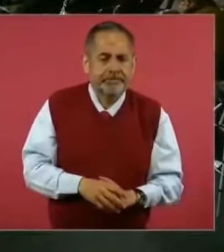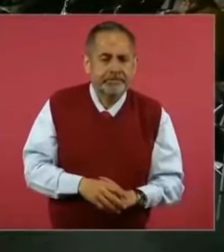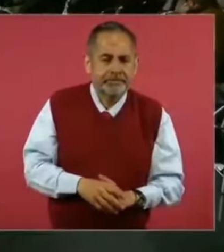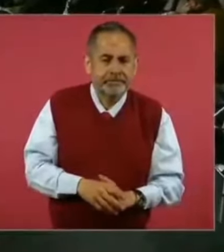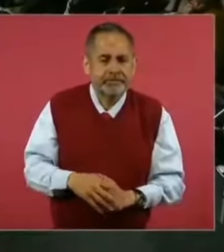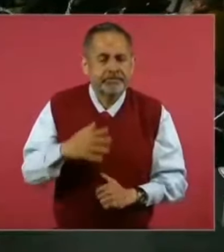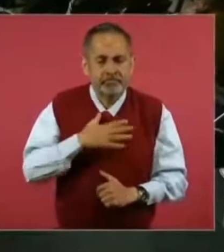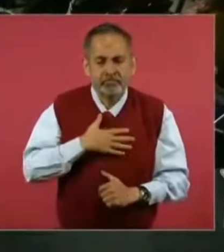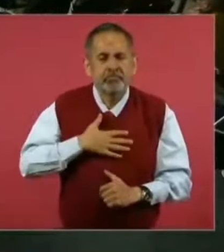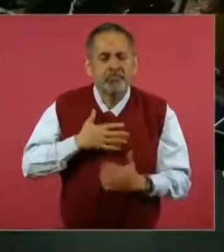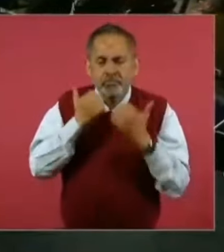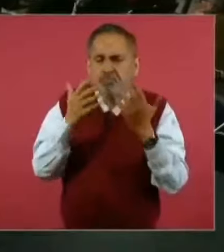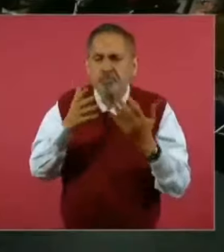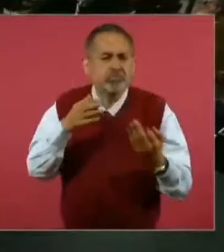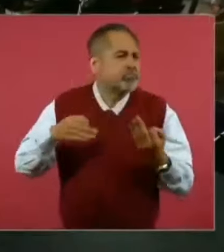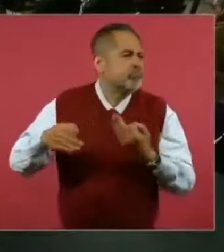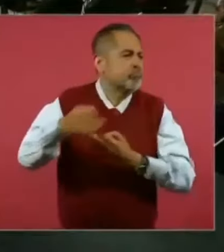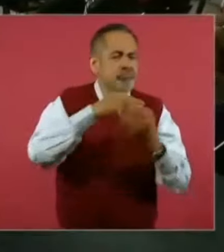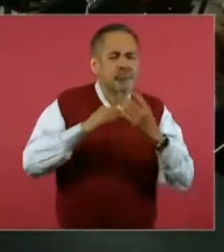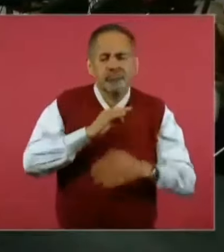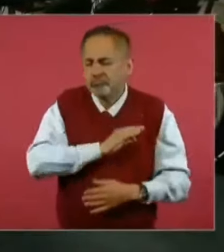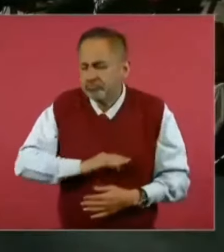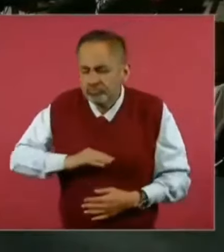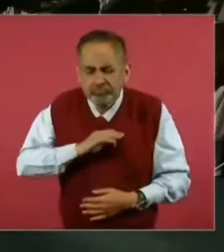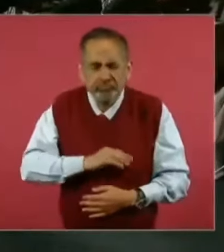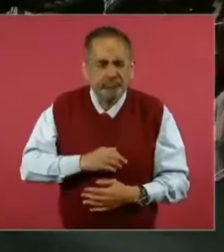de la felicidad, del amor.